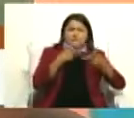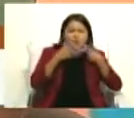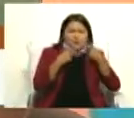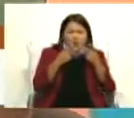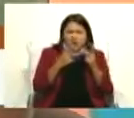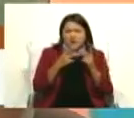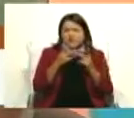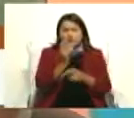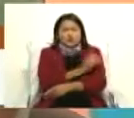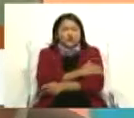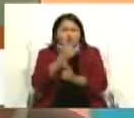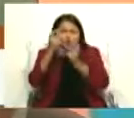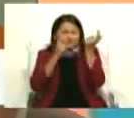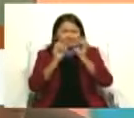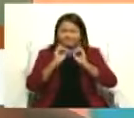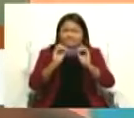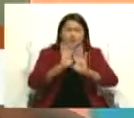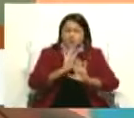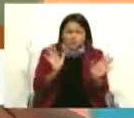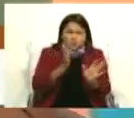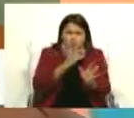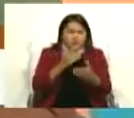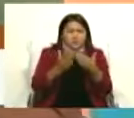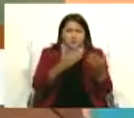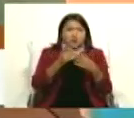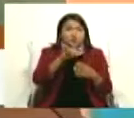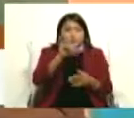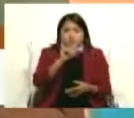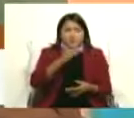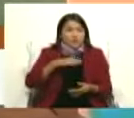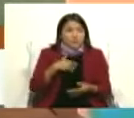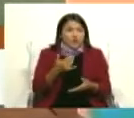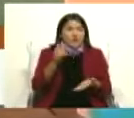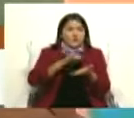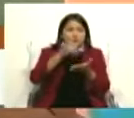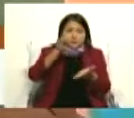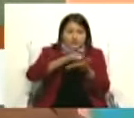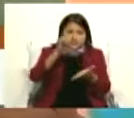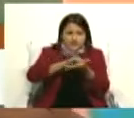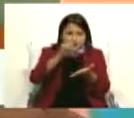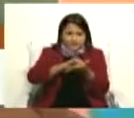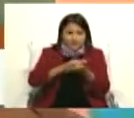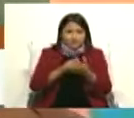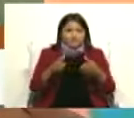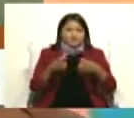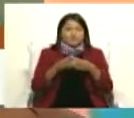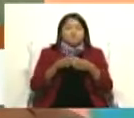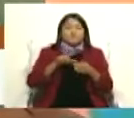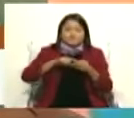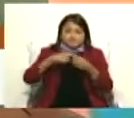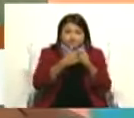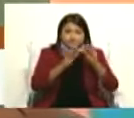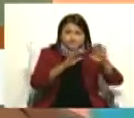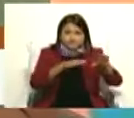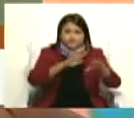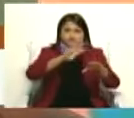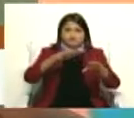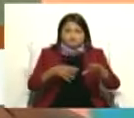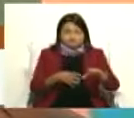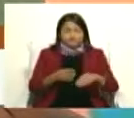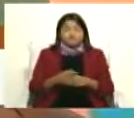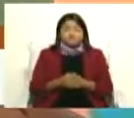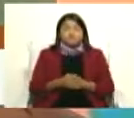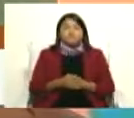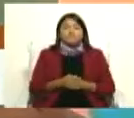y organizaciones que se quieran sumar, las miles de organizaciones que se adhirieron en el Consejo Nacional Electoral. Pero lo más importante aquí somos las y